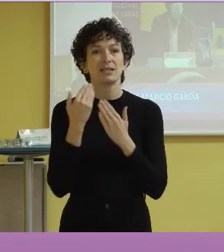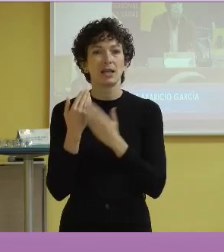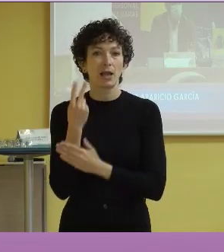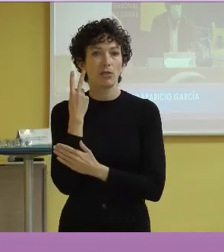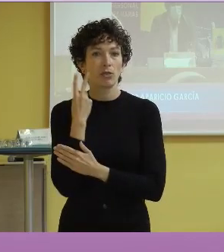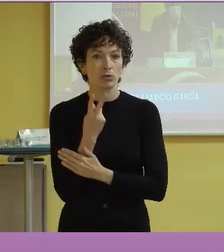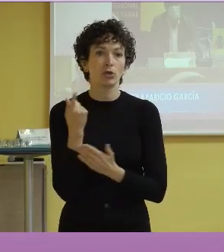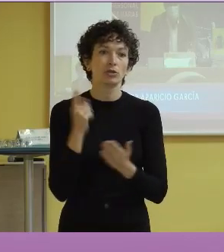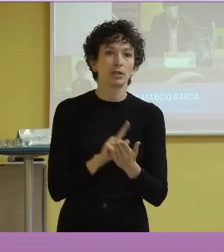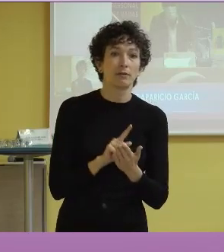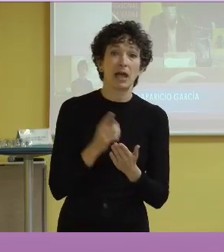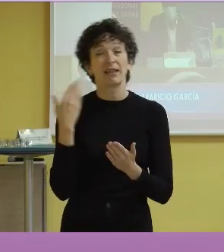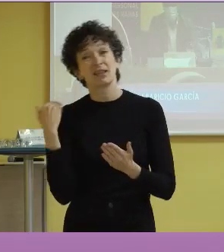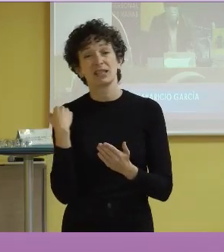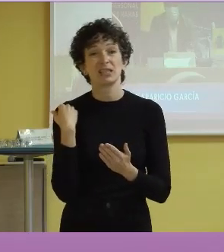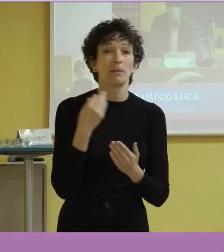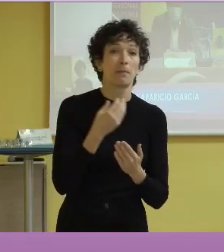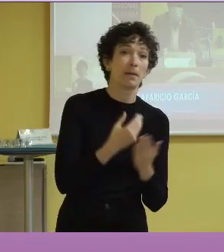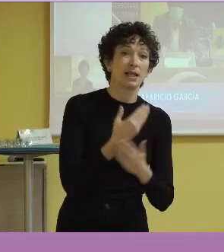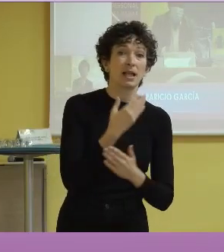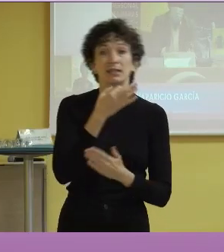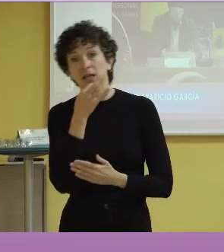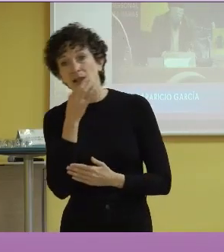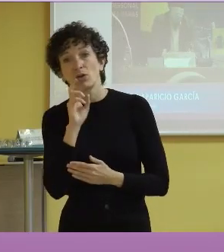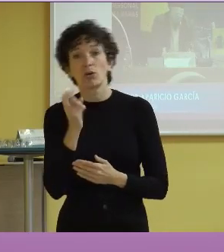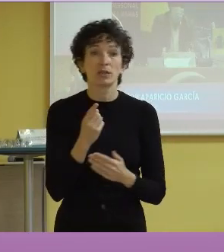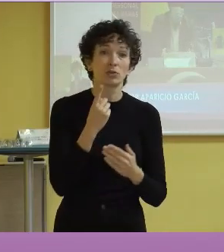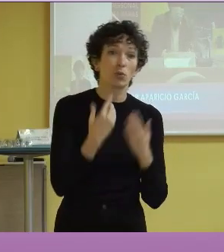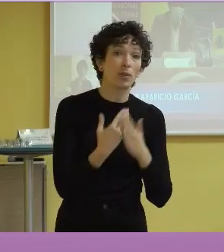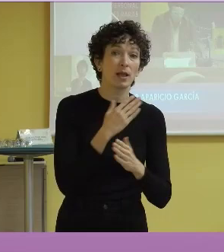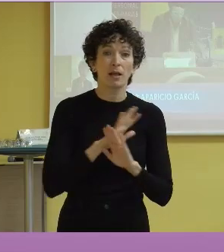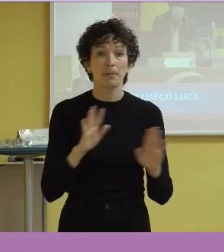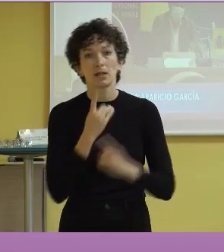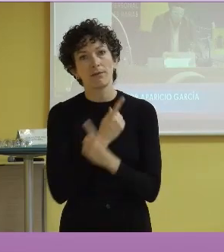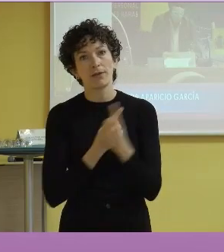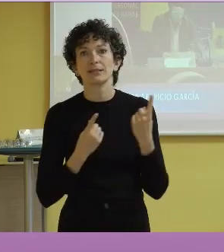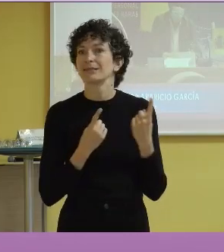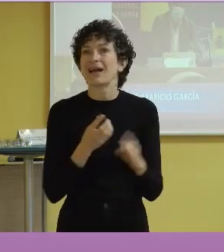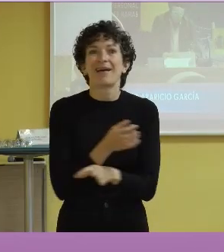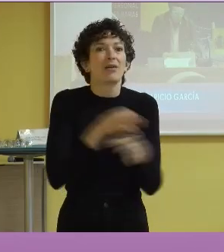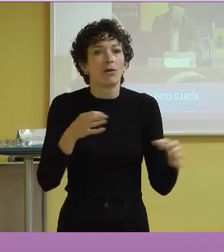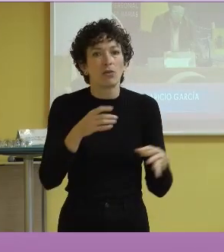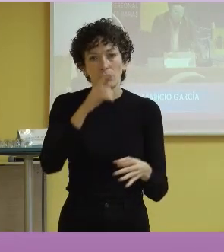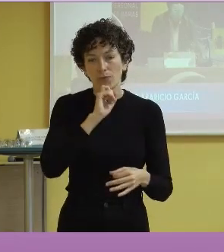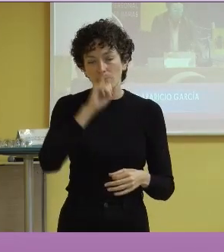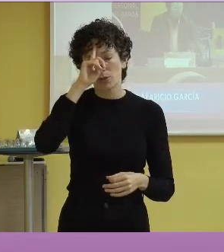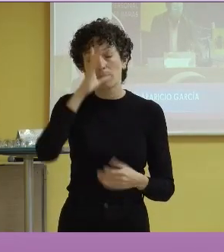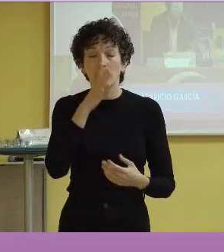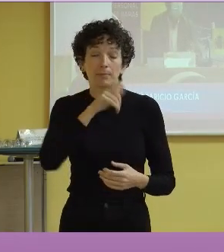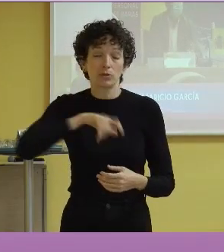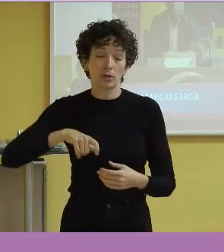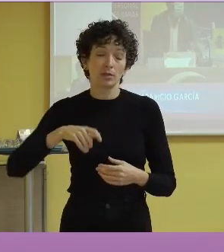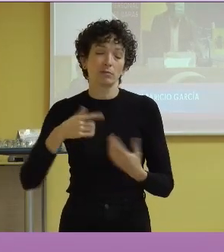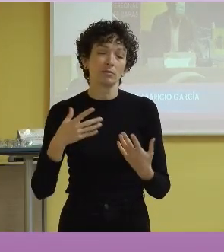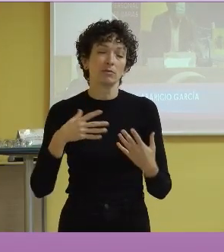hemos hecho mañana y tarde, otra vez hemos hecho solo mañana de un día. Muchas veces no sabemos cómo acertar, porque evidentemente todo el mundo tiene muchas responsabilidades y